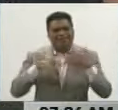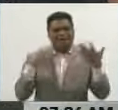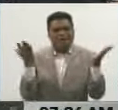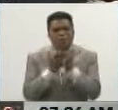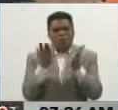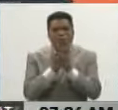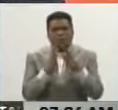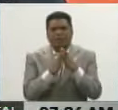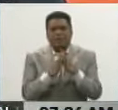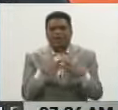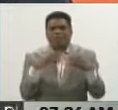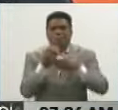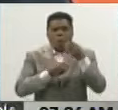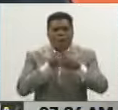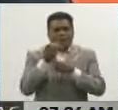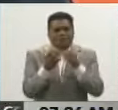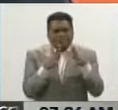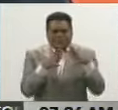extender